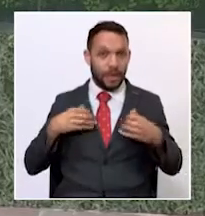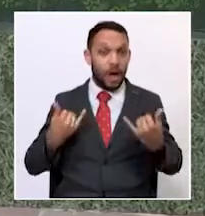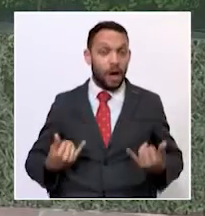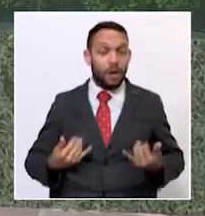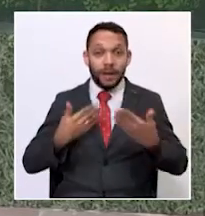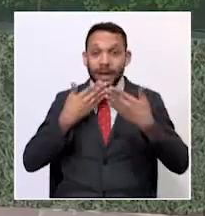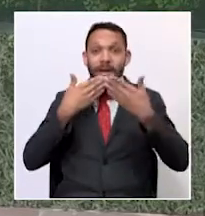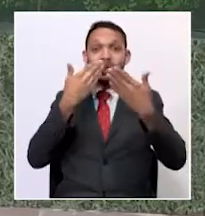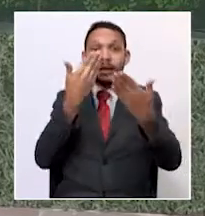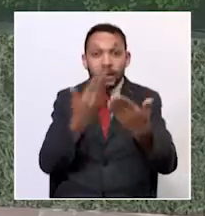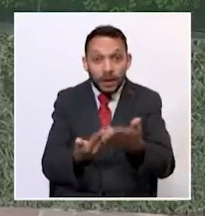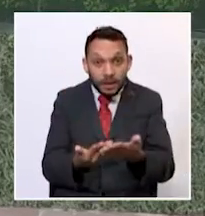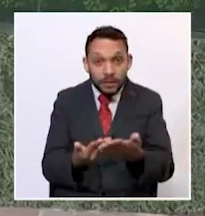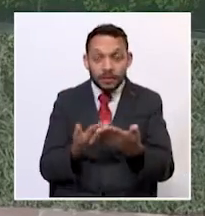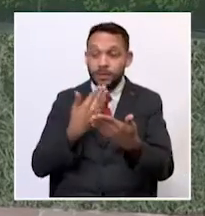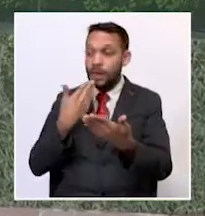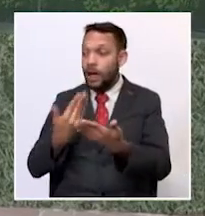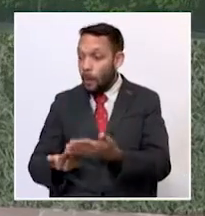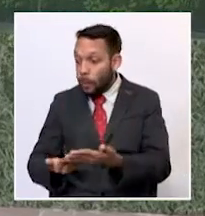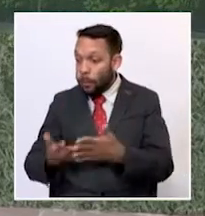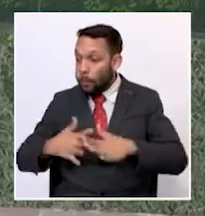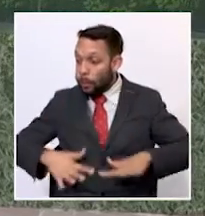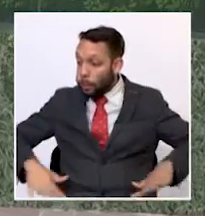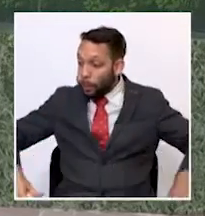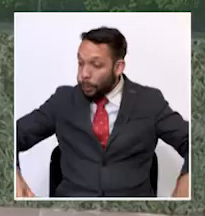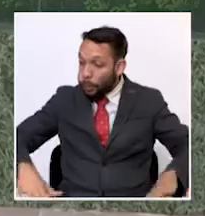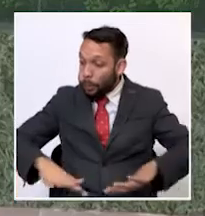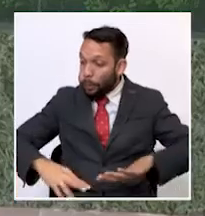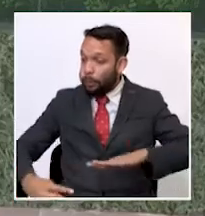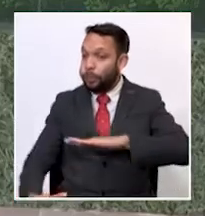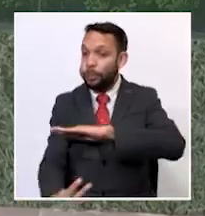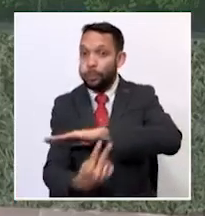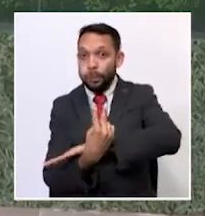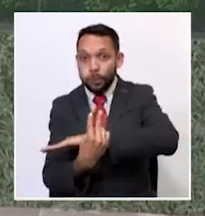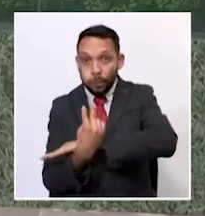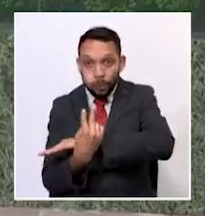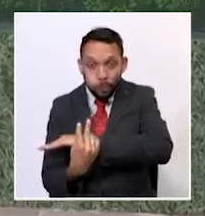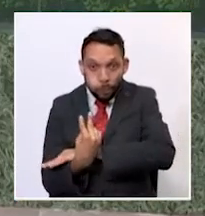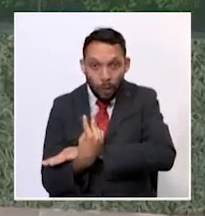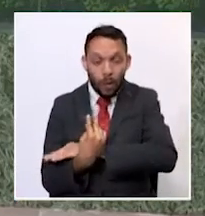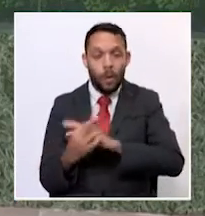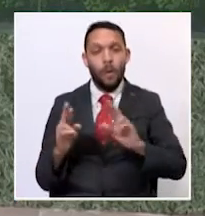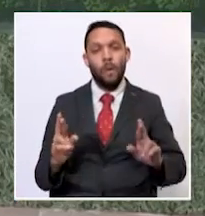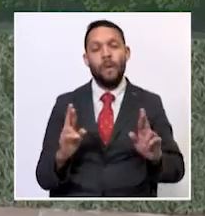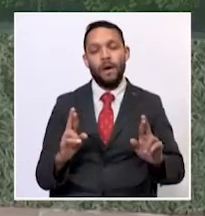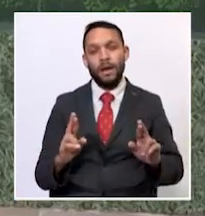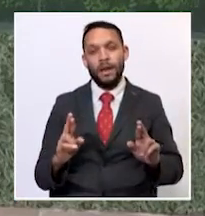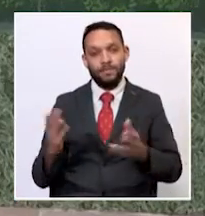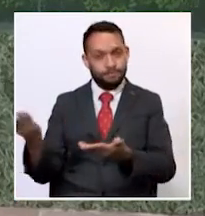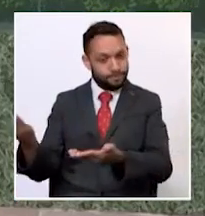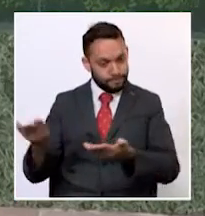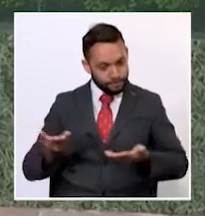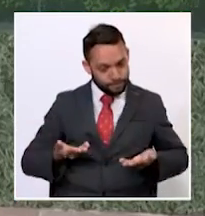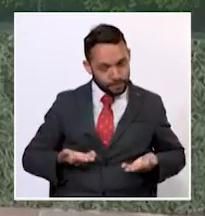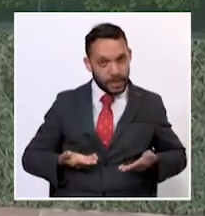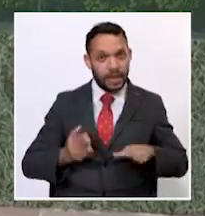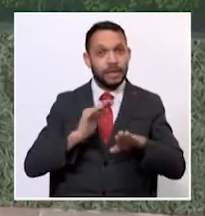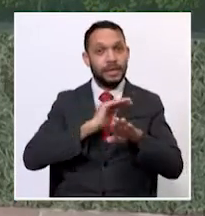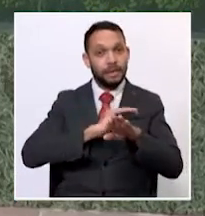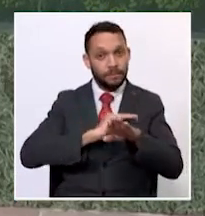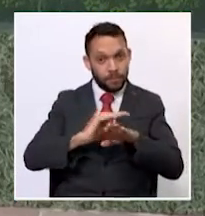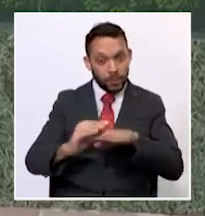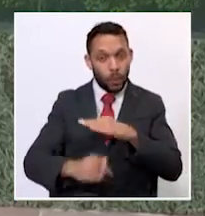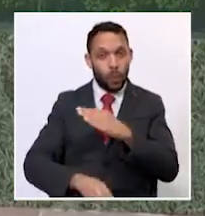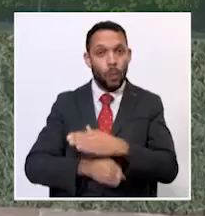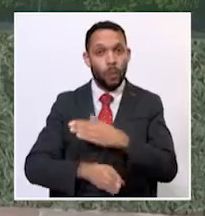agradecerles a todos ustedes por compartir este espacio, ojalá se den esa gran oportunidad y los invitamos para que continúen